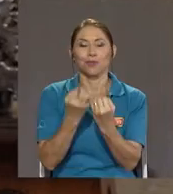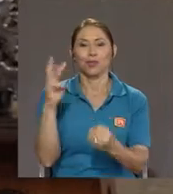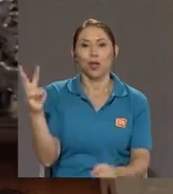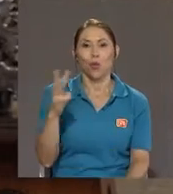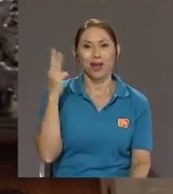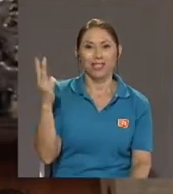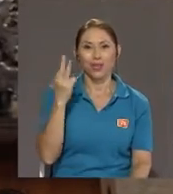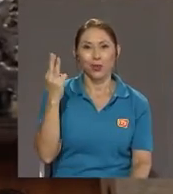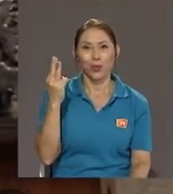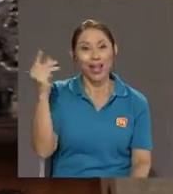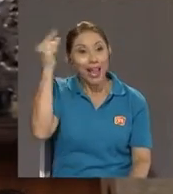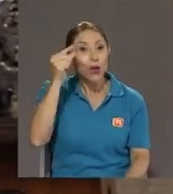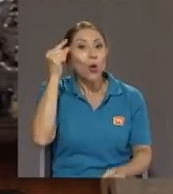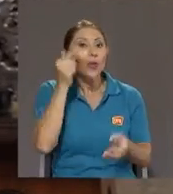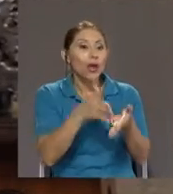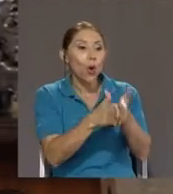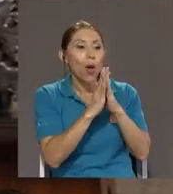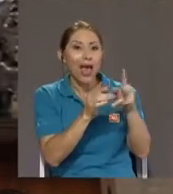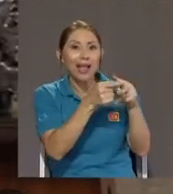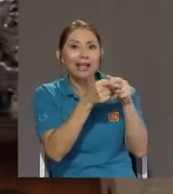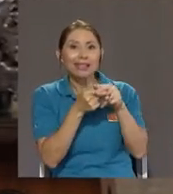se endeuda,